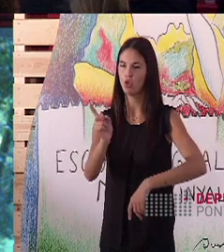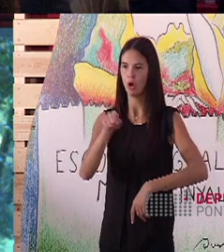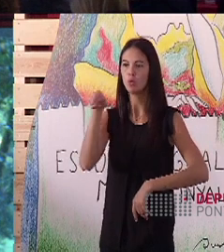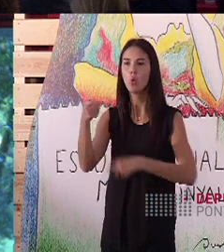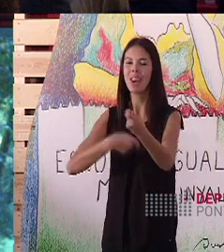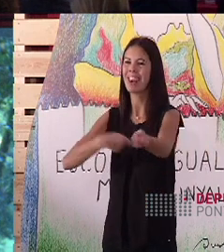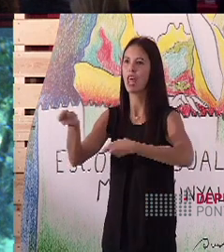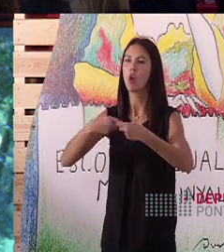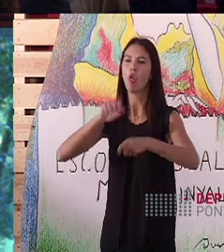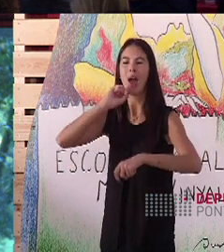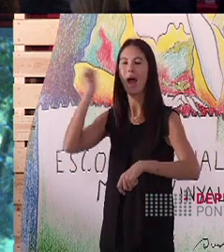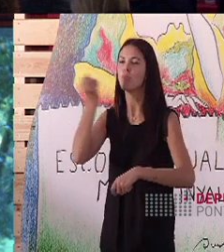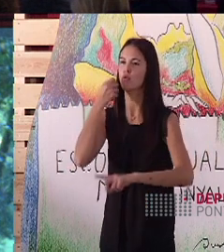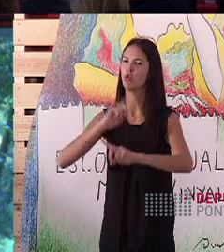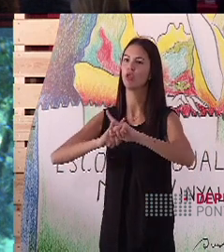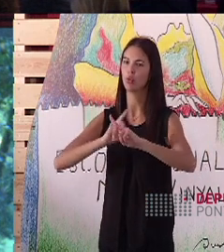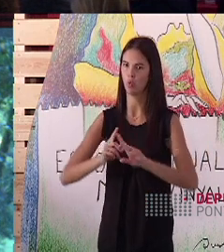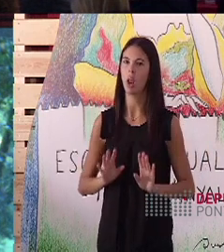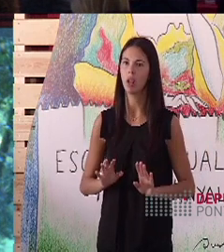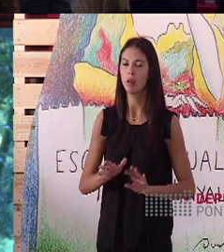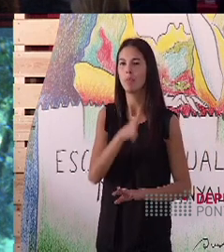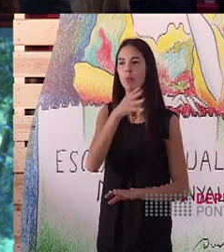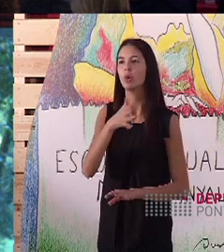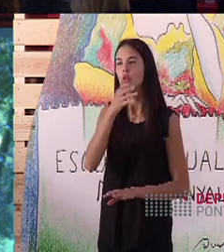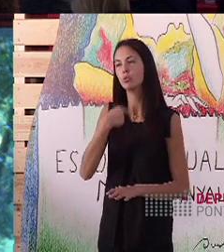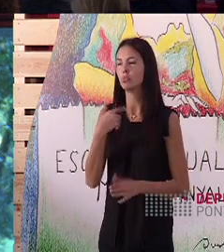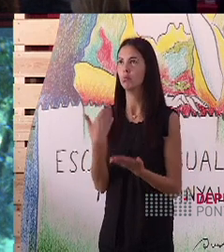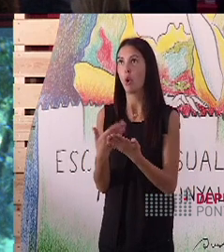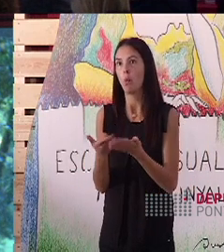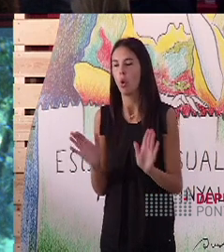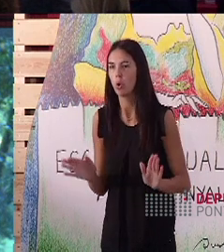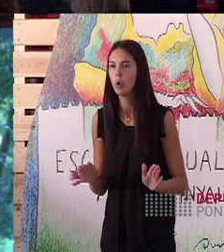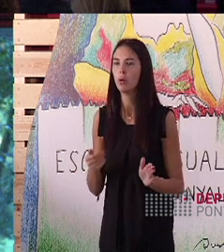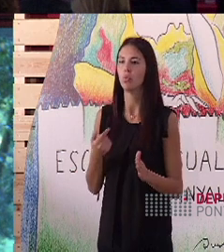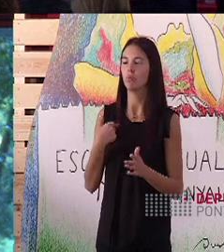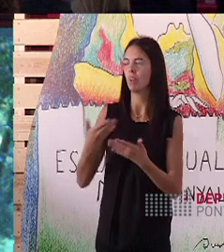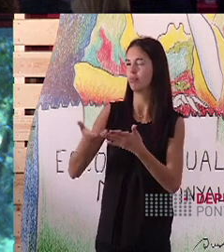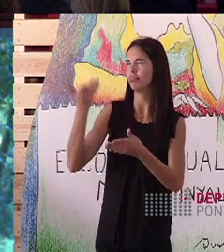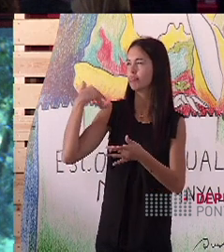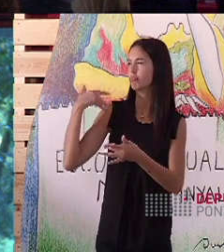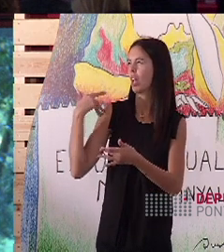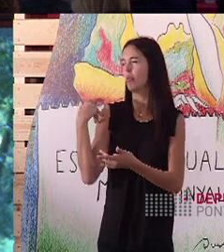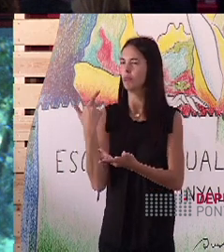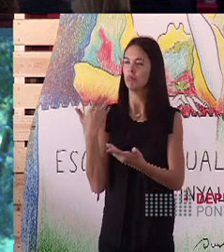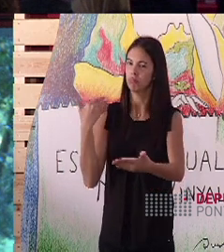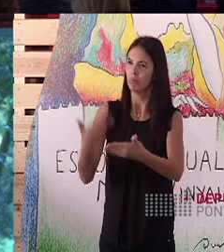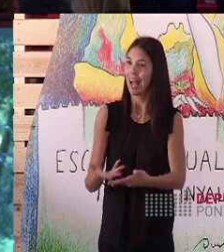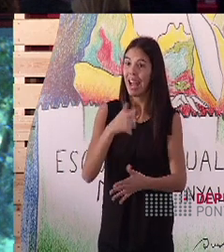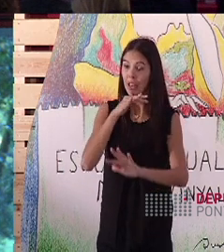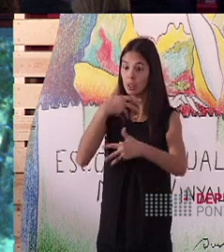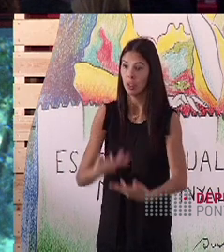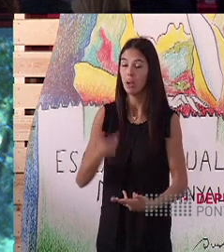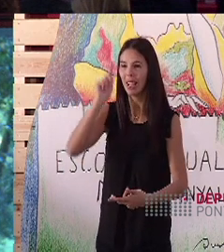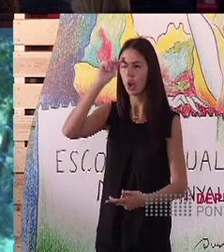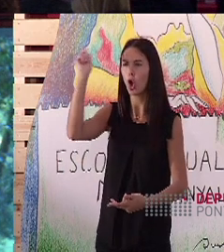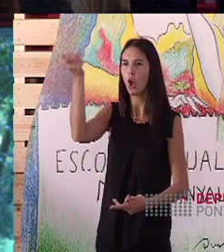hablando es de explotación sexual. De modo que yo propongo, y hace ya algún tiempo, que utilizo el